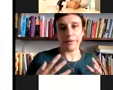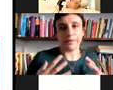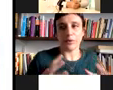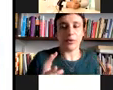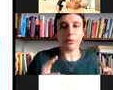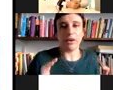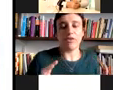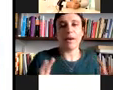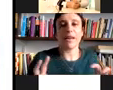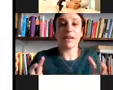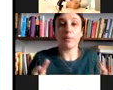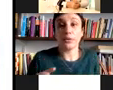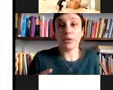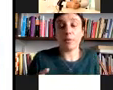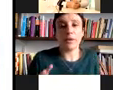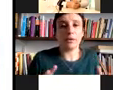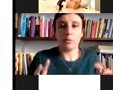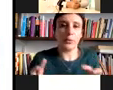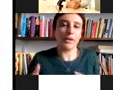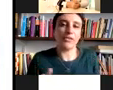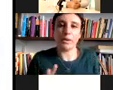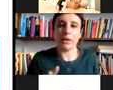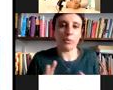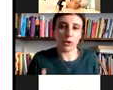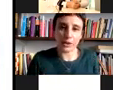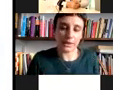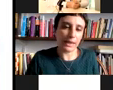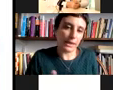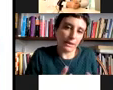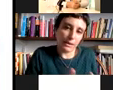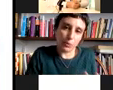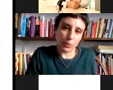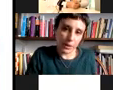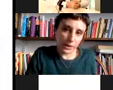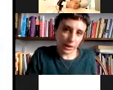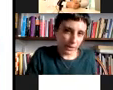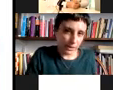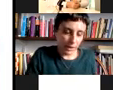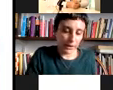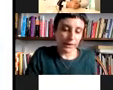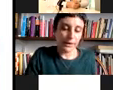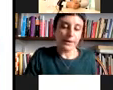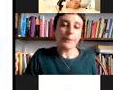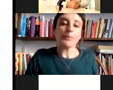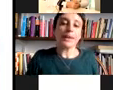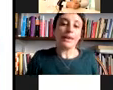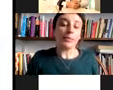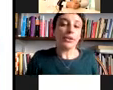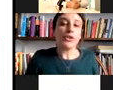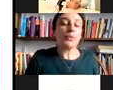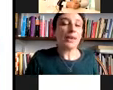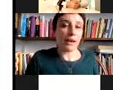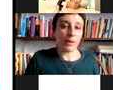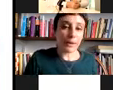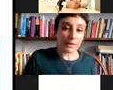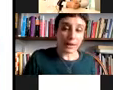bueno, es como de alguna forma responsable por una enfermedad o por lo que sea de su propia discapacidad. Este modelo